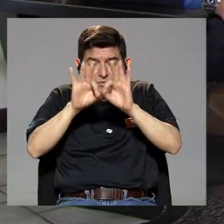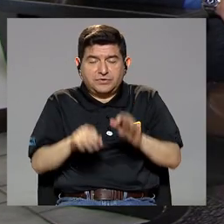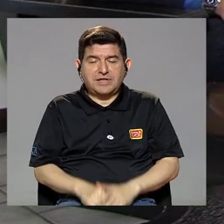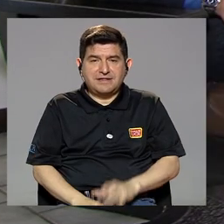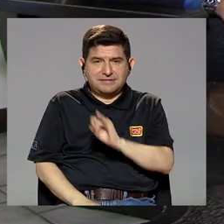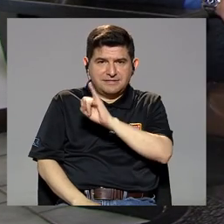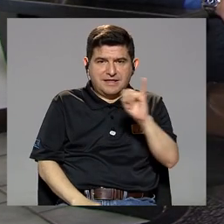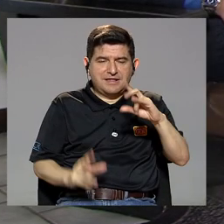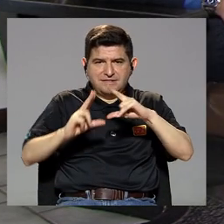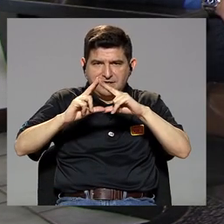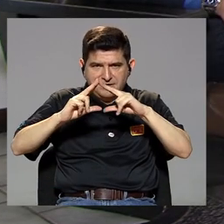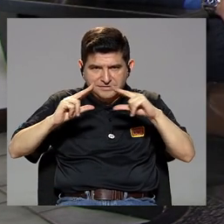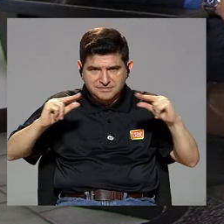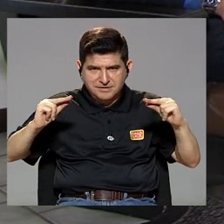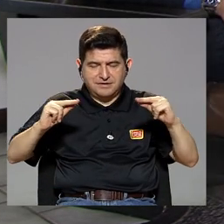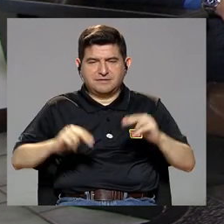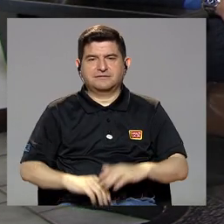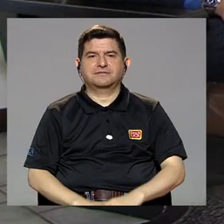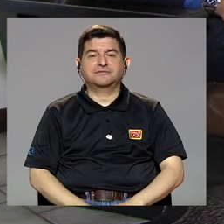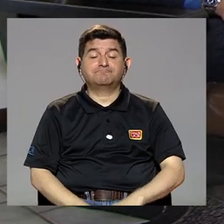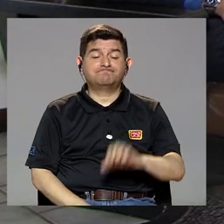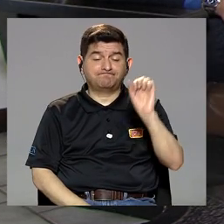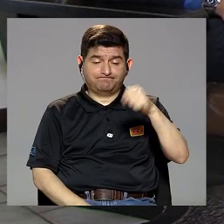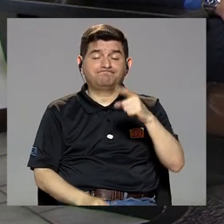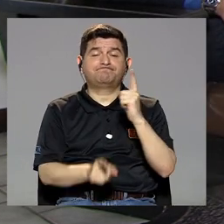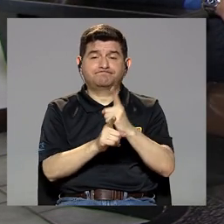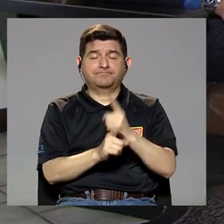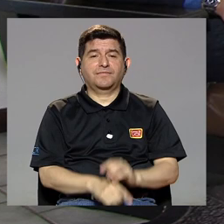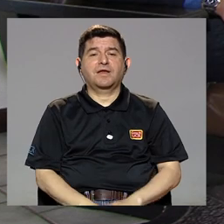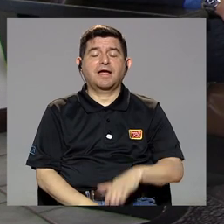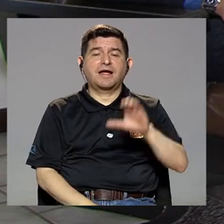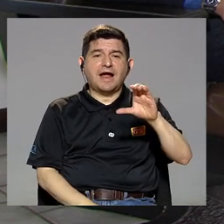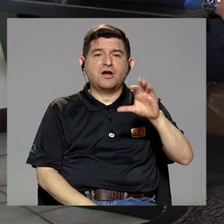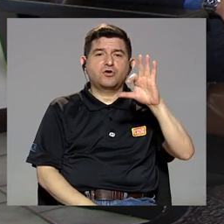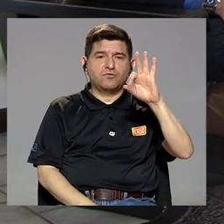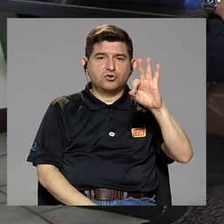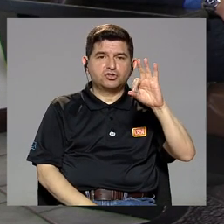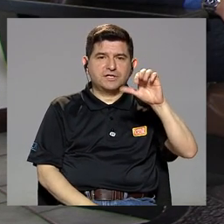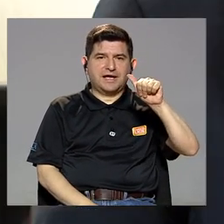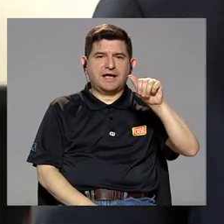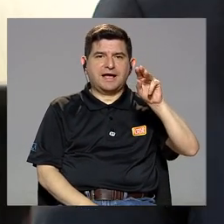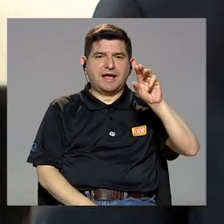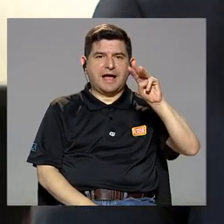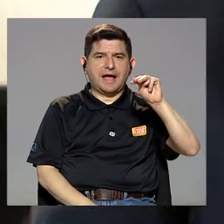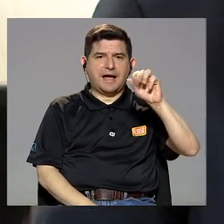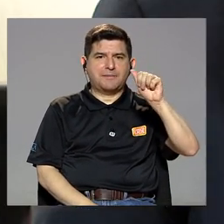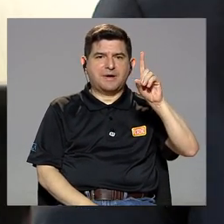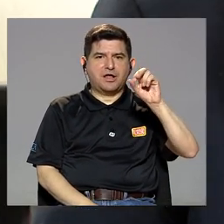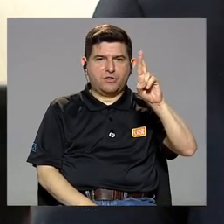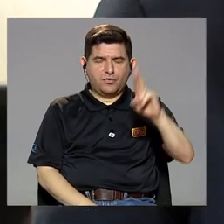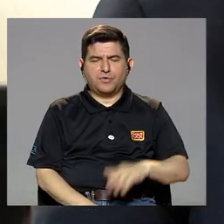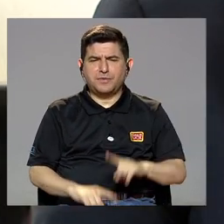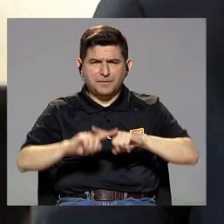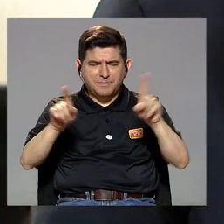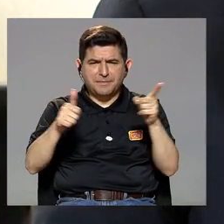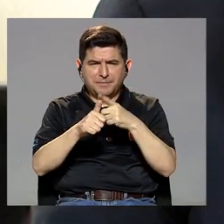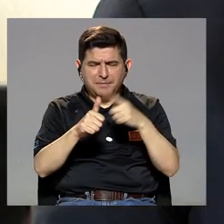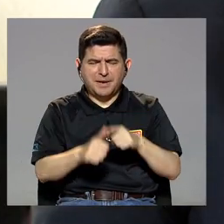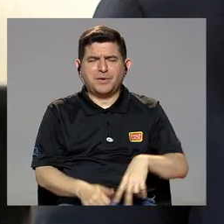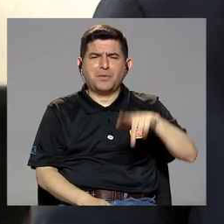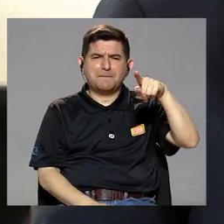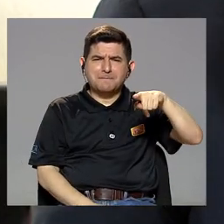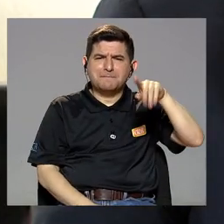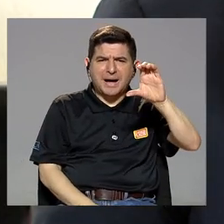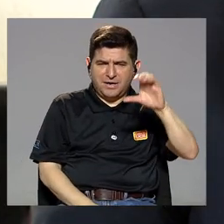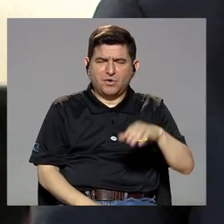izquierda nicaragüenses como carlos fonseca amador pero quiero que primero me hable de paco calderón inclusive como ustedes en